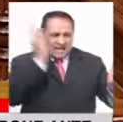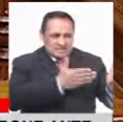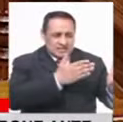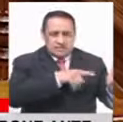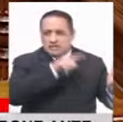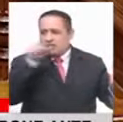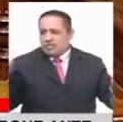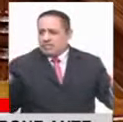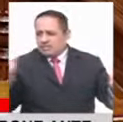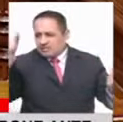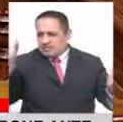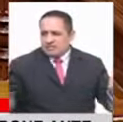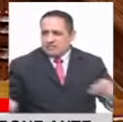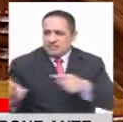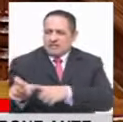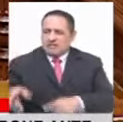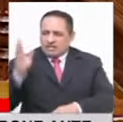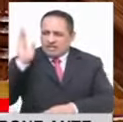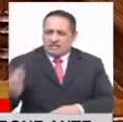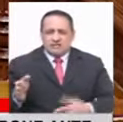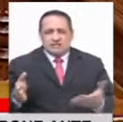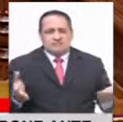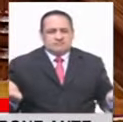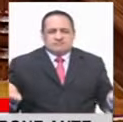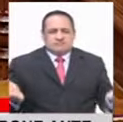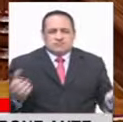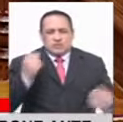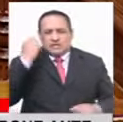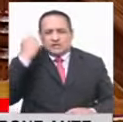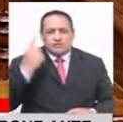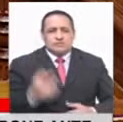a Elena. Tercero,